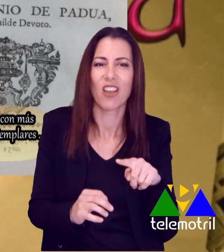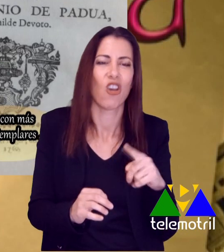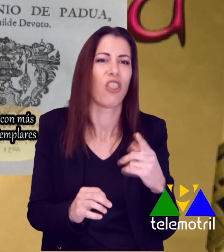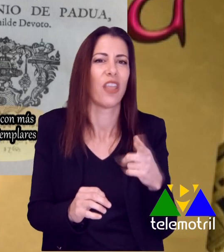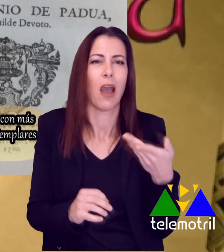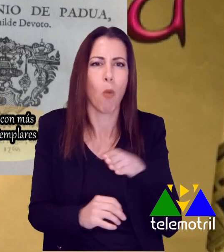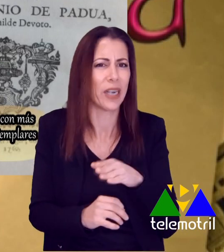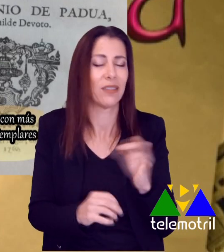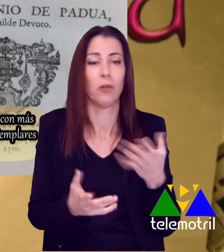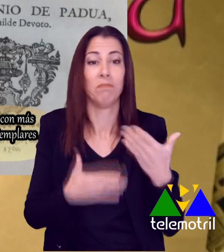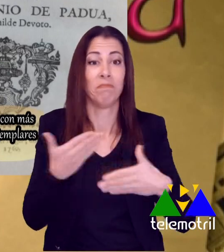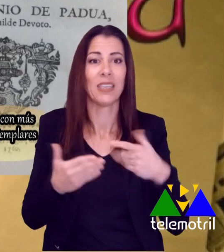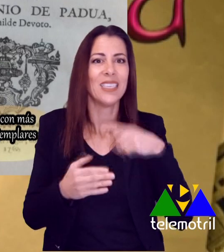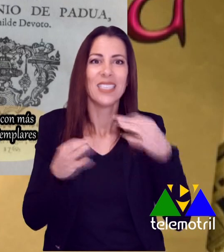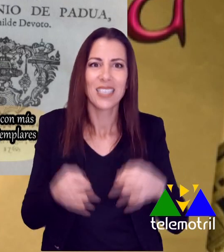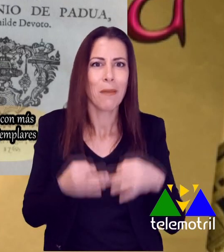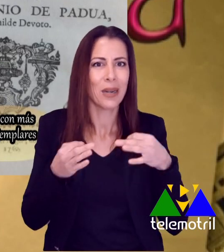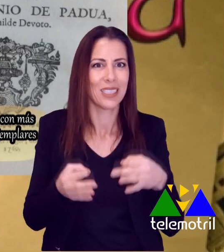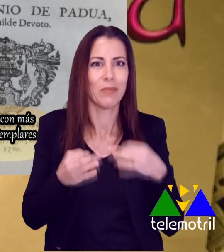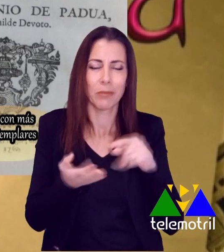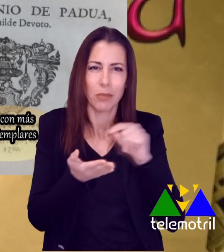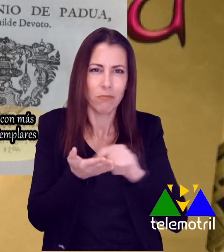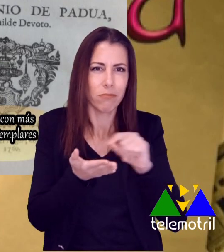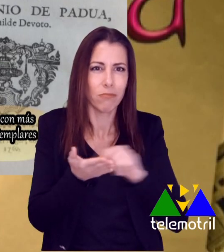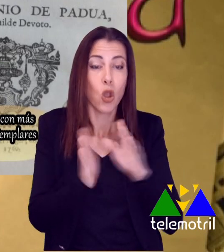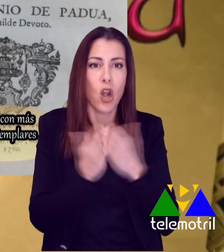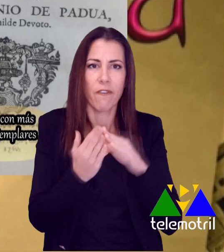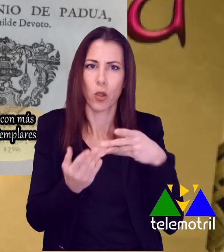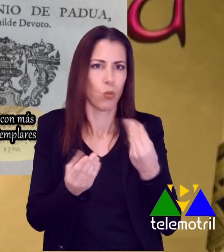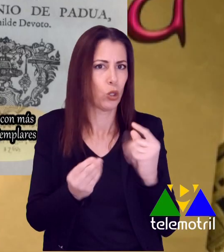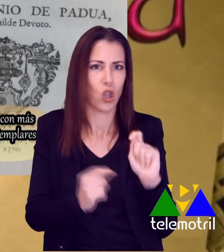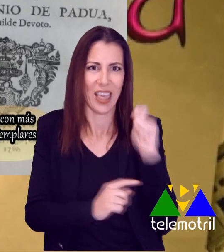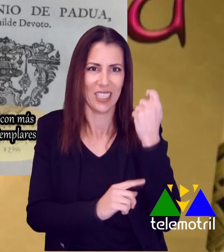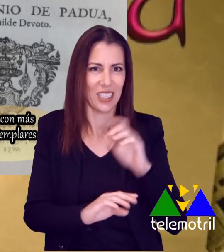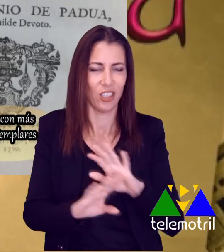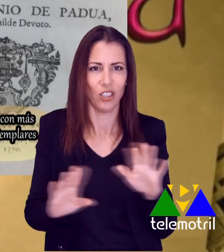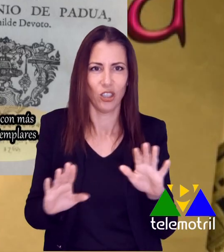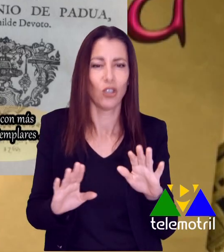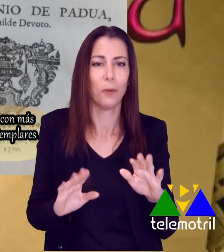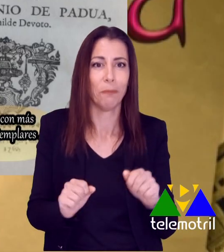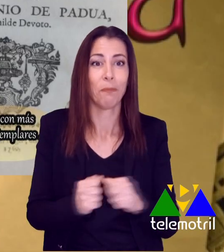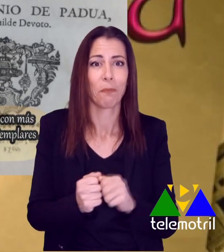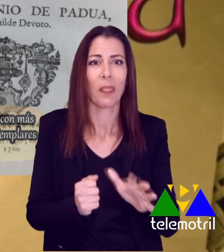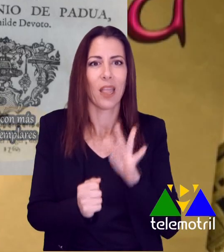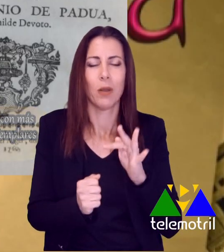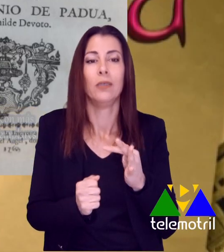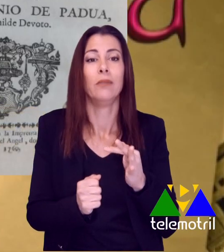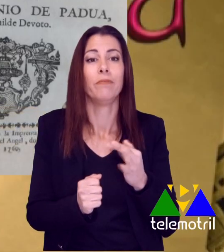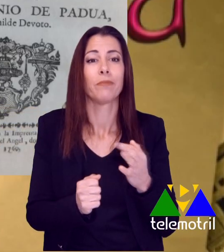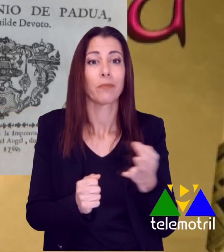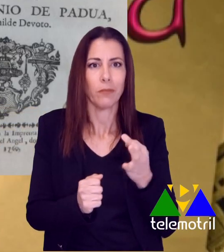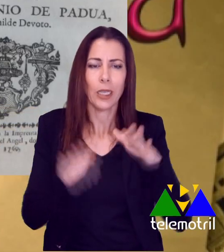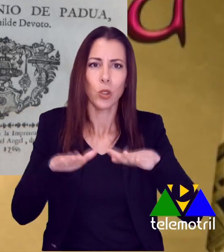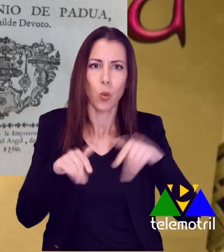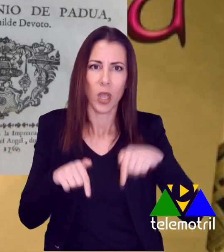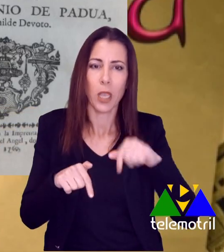agonía y tal. Y el padre Vascones pues era otro de los que escribió, y su libro tuvo muchísimo éxito. Su libro, El padre Vascones, estuvo muy... Pero estuvo en